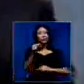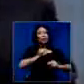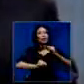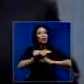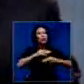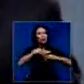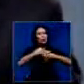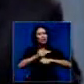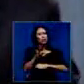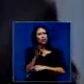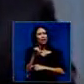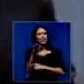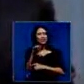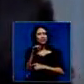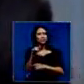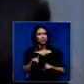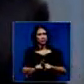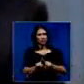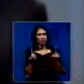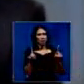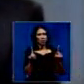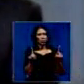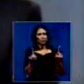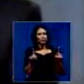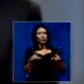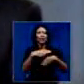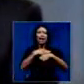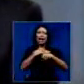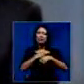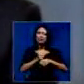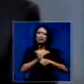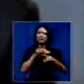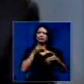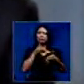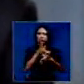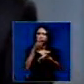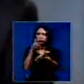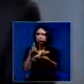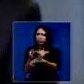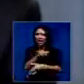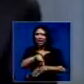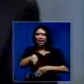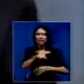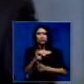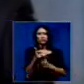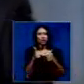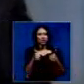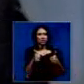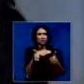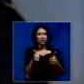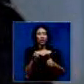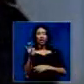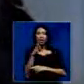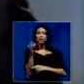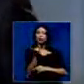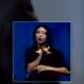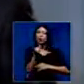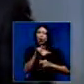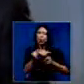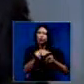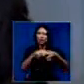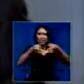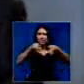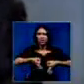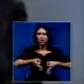del TLC, sin embargo, amigas y amigos, pone en amenaza seria esas riquezas. La forma como se definió el territorio